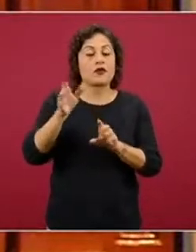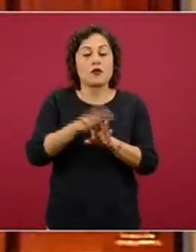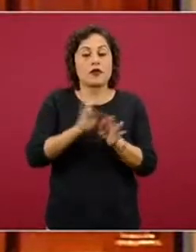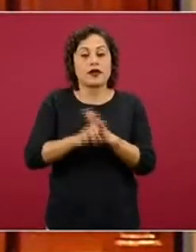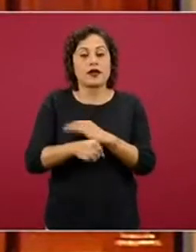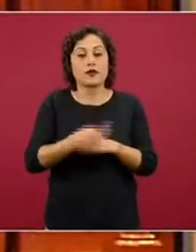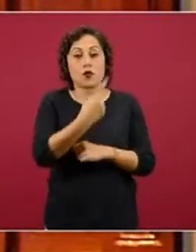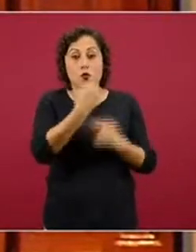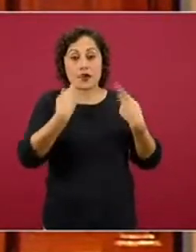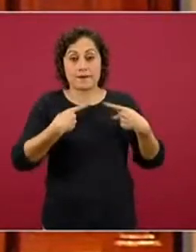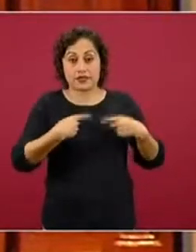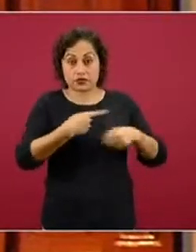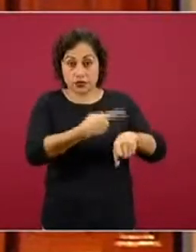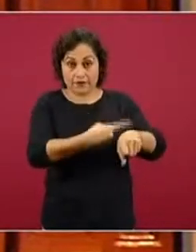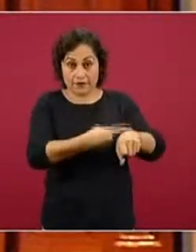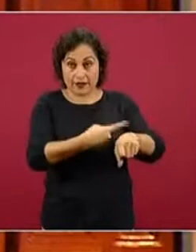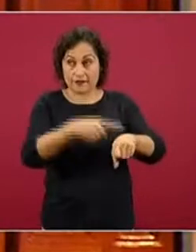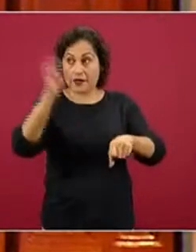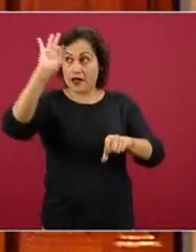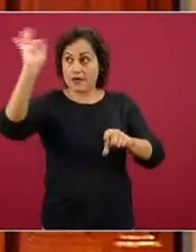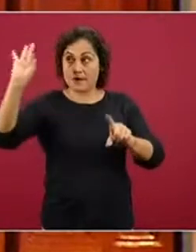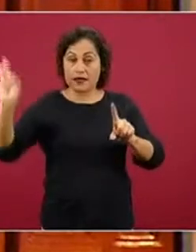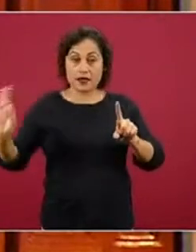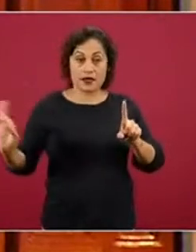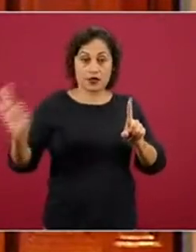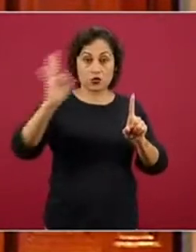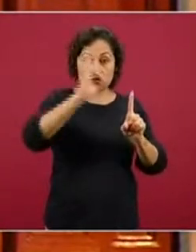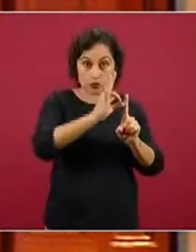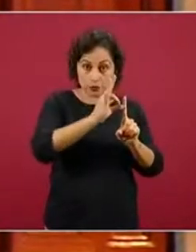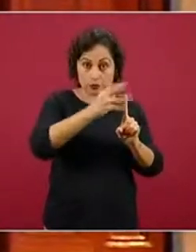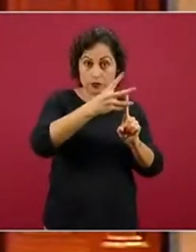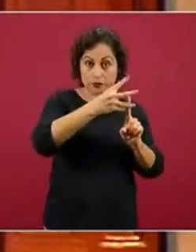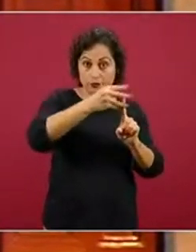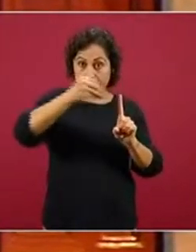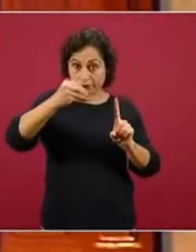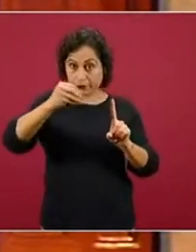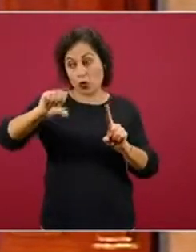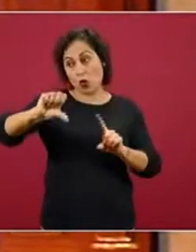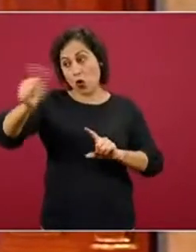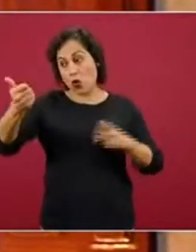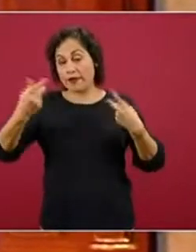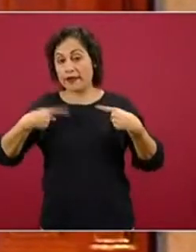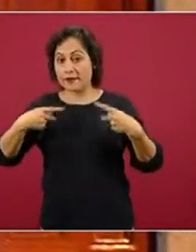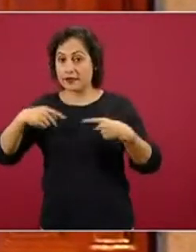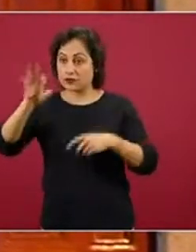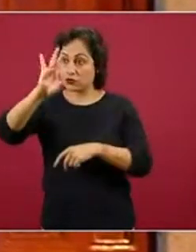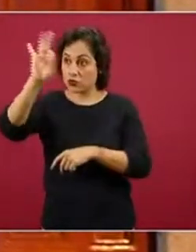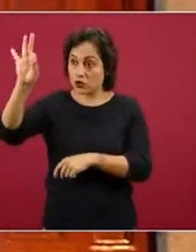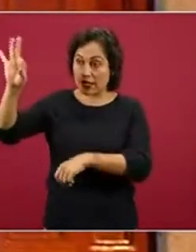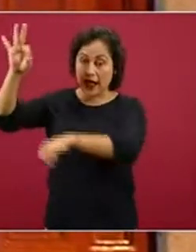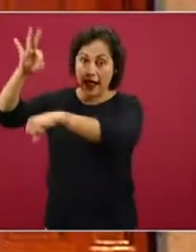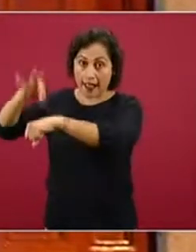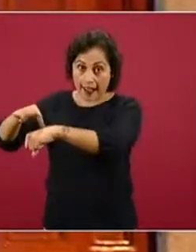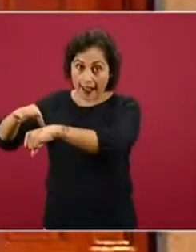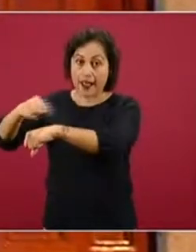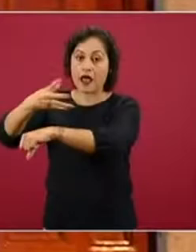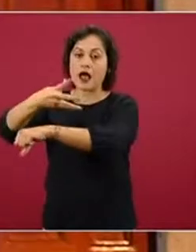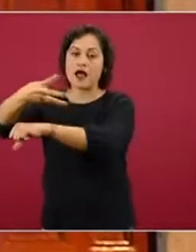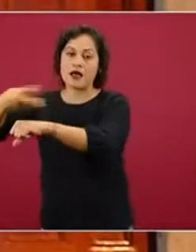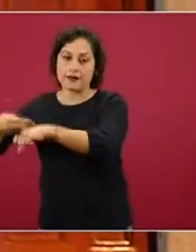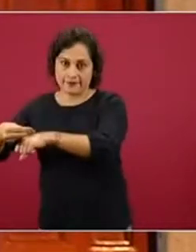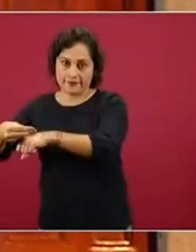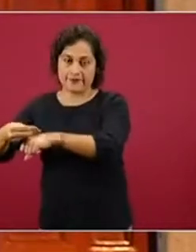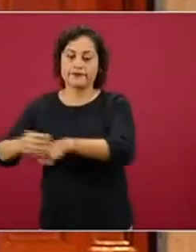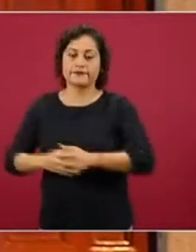que está infectada, va a adquirir el virus y a la siguiente persona de la cual este mosco se alimente va a ser a quien le va a transmitir